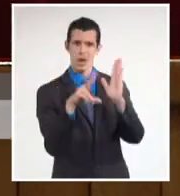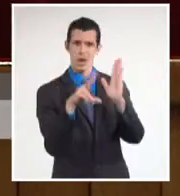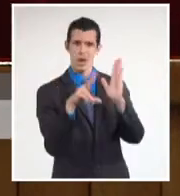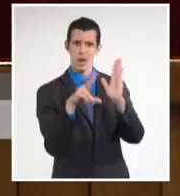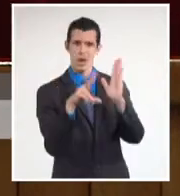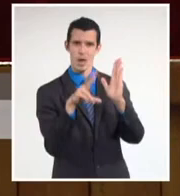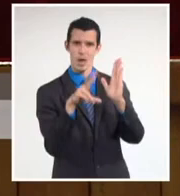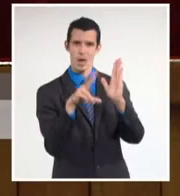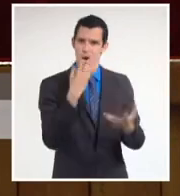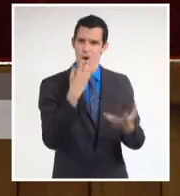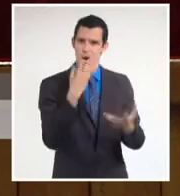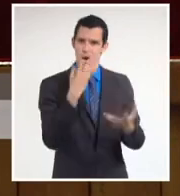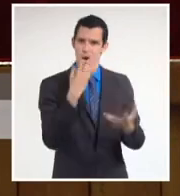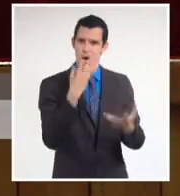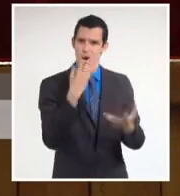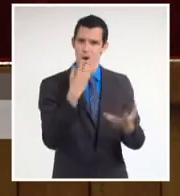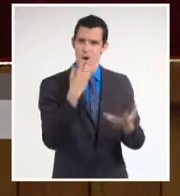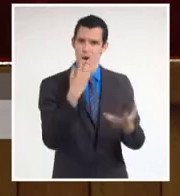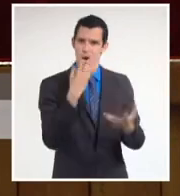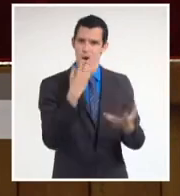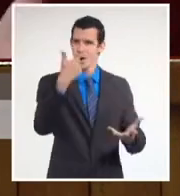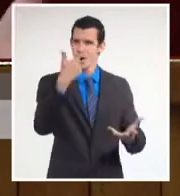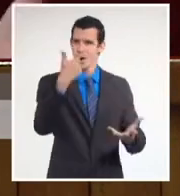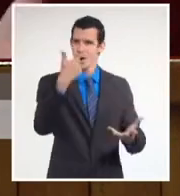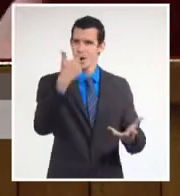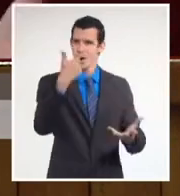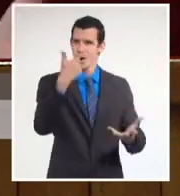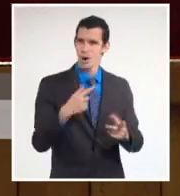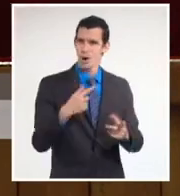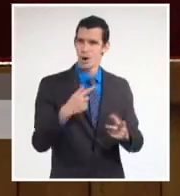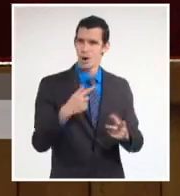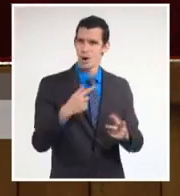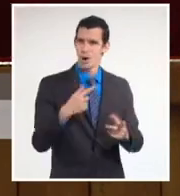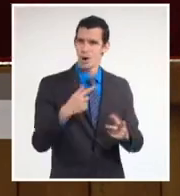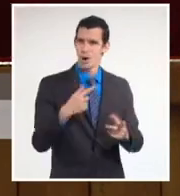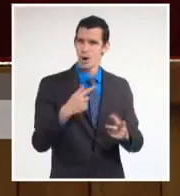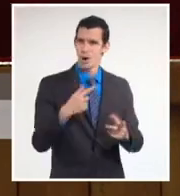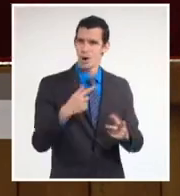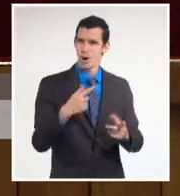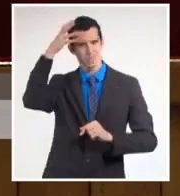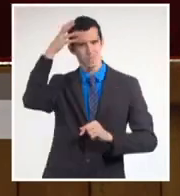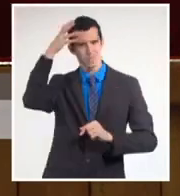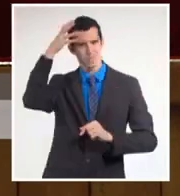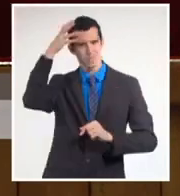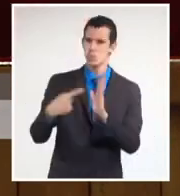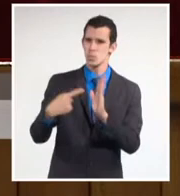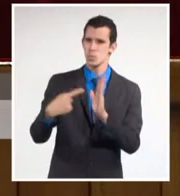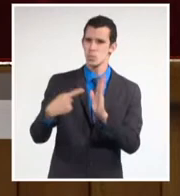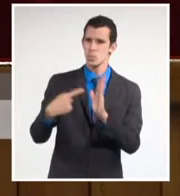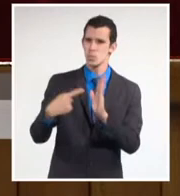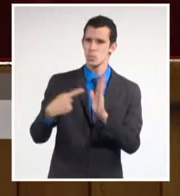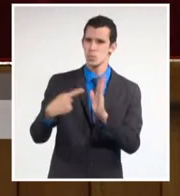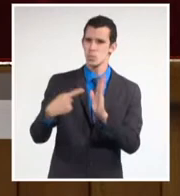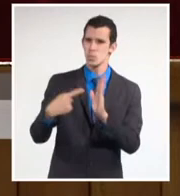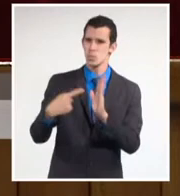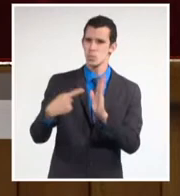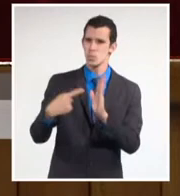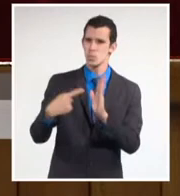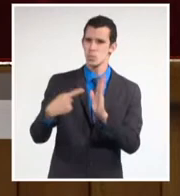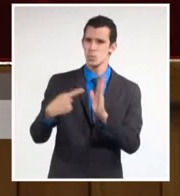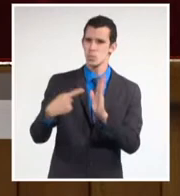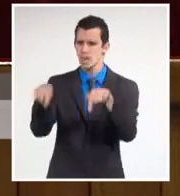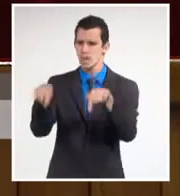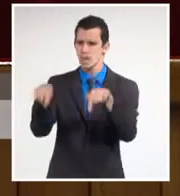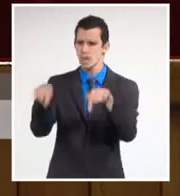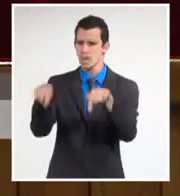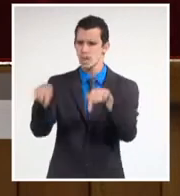a plazo, como indicó ayer el primer secretario, vender controlado todo lo que sea posible, perfeccionalizar la comercialización, perfeccionalizar el comercio